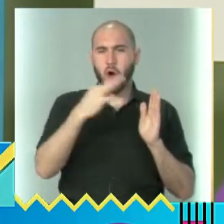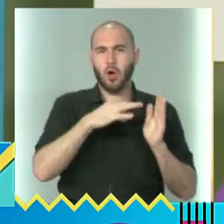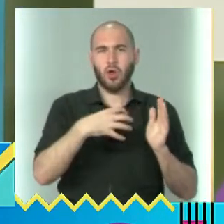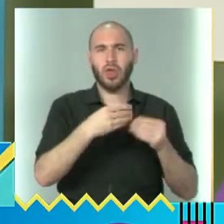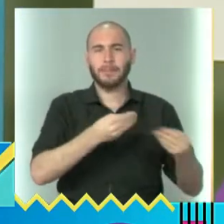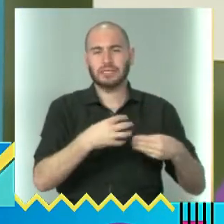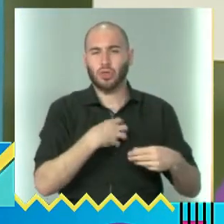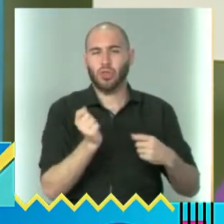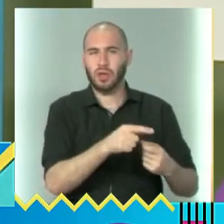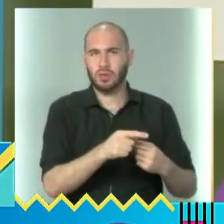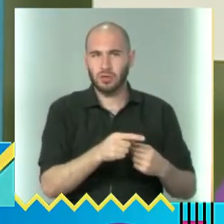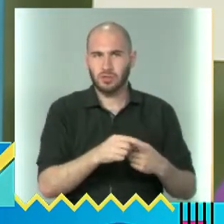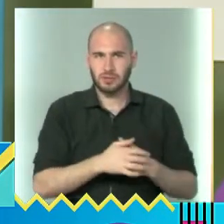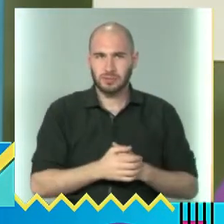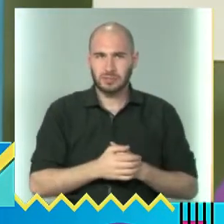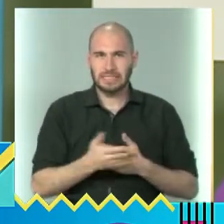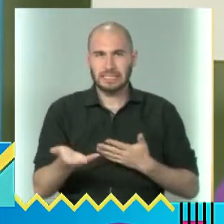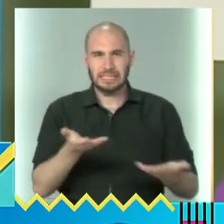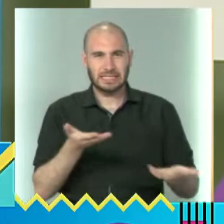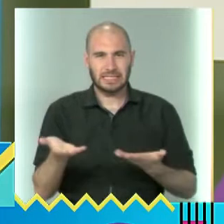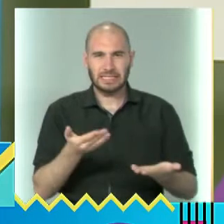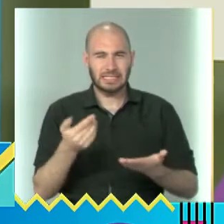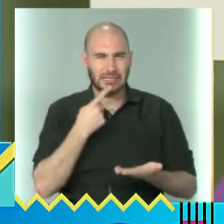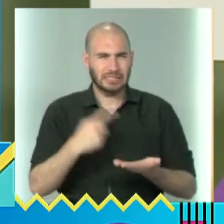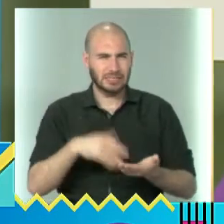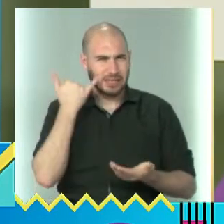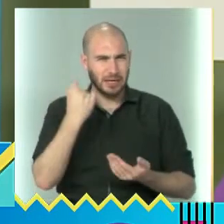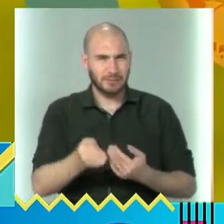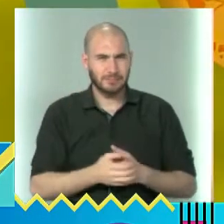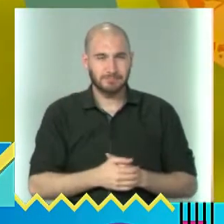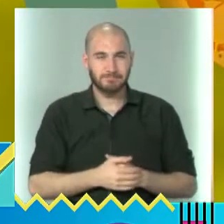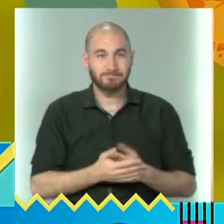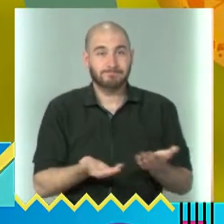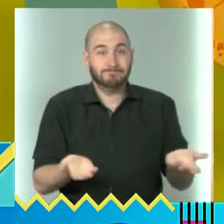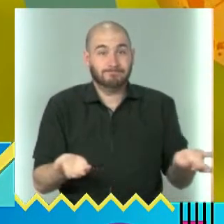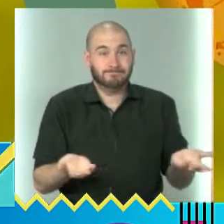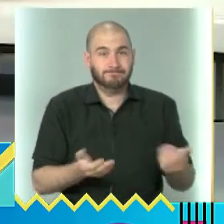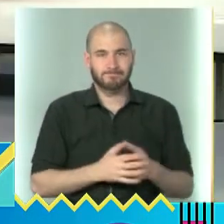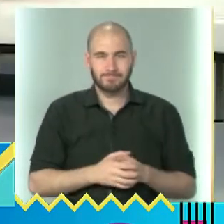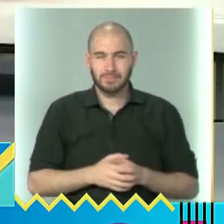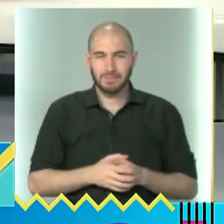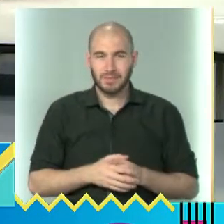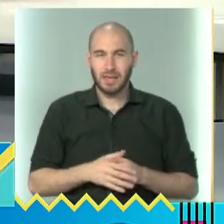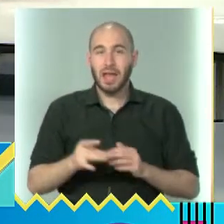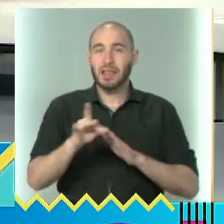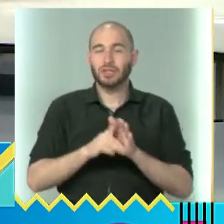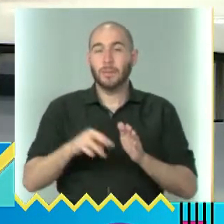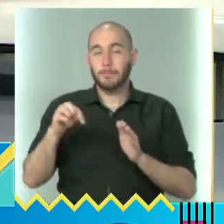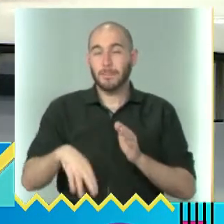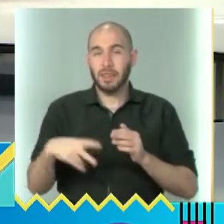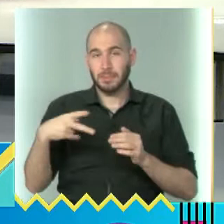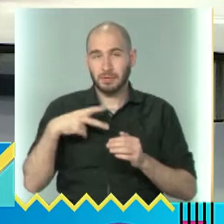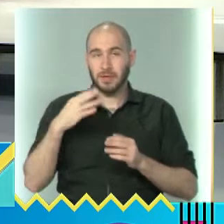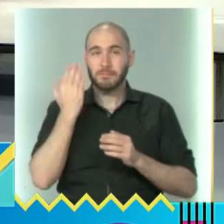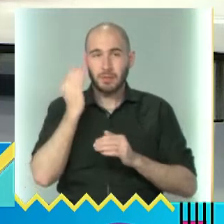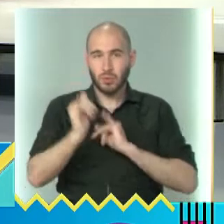de la empresa? ¿Todavía eso está definido o no? No sé, puntualmente. Ese dato, en las políticas de privacidad de Facebook,